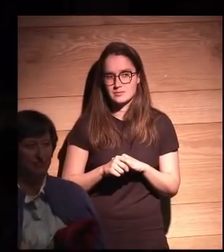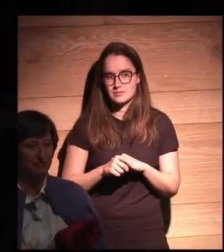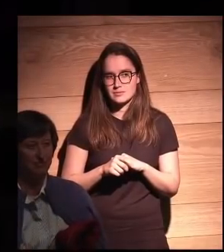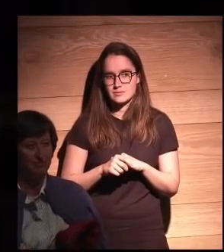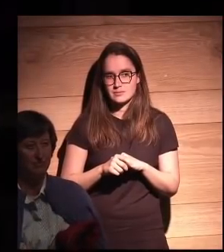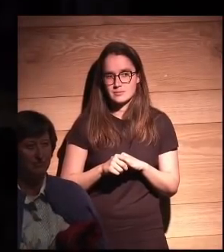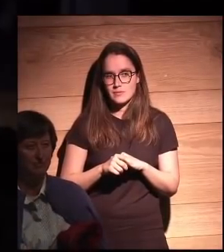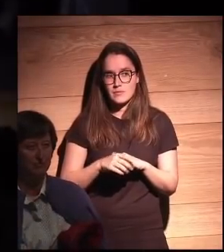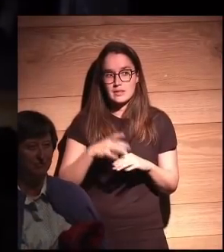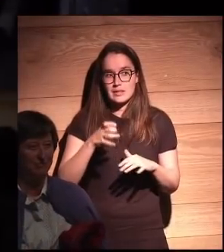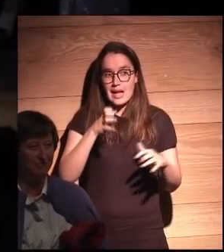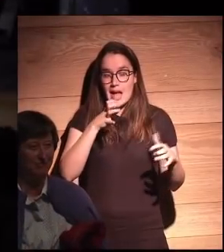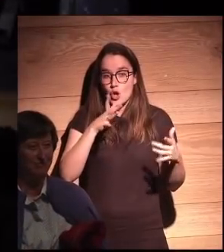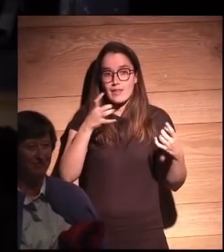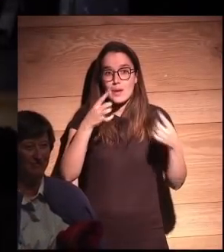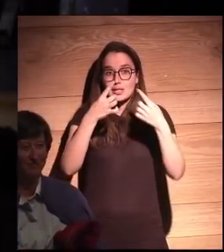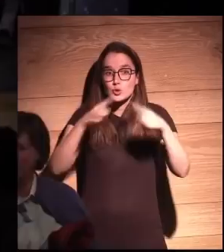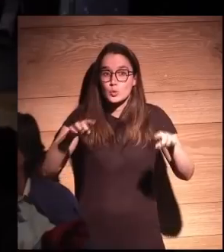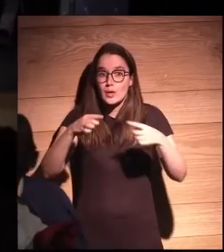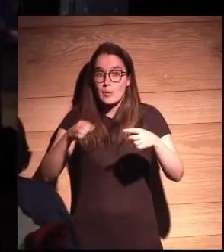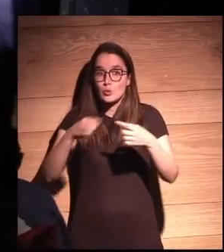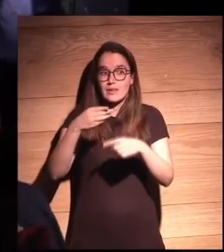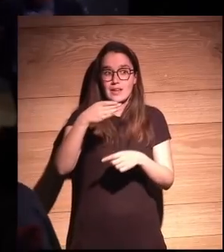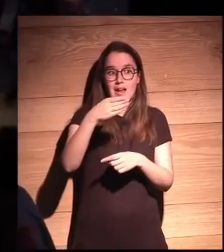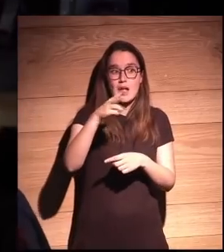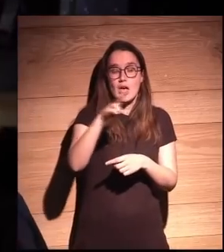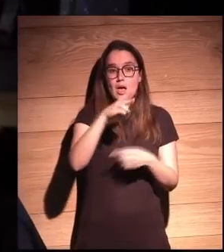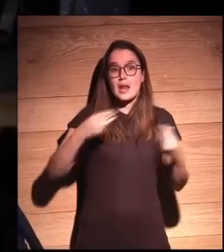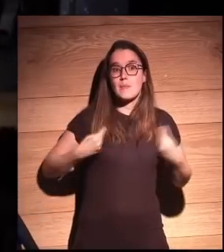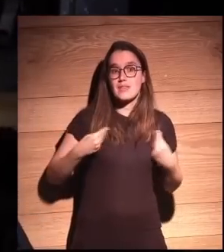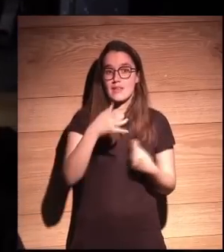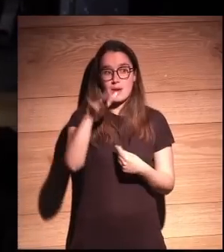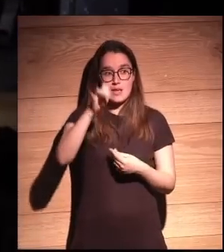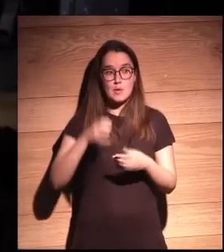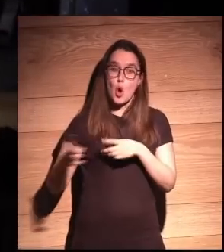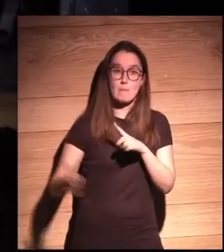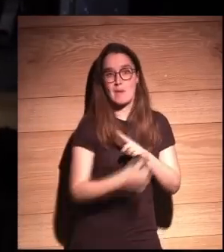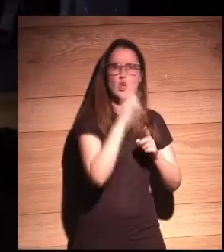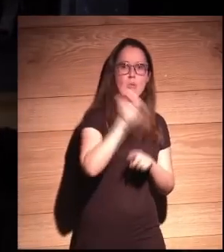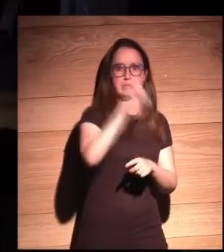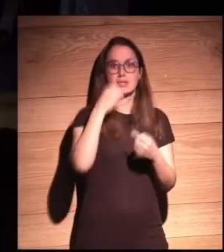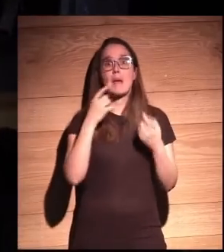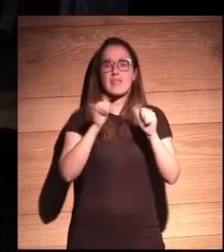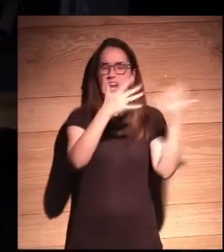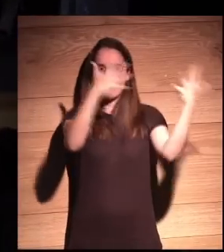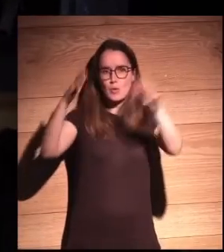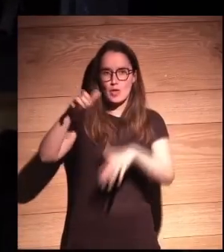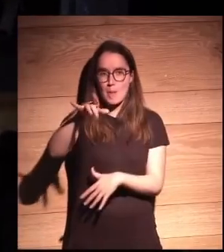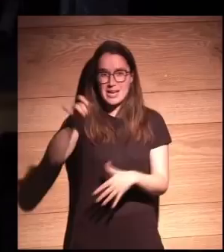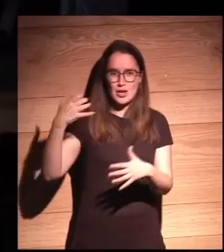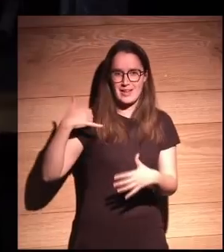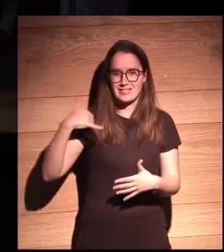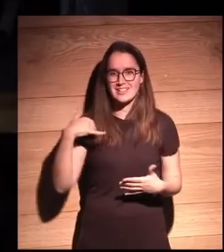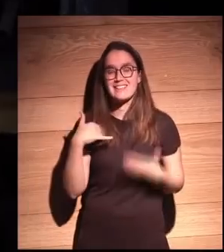Jobs, se nos ha ido. Ahora sonaba la música de la vida de Brian, pero para que nos vayamos de buen rollo la voy a poner yo. Vosotros, bueno, muchas gracias a todos. Ir aplaudiendo a Emilio y ya está. Bueno,